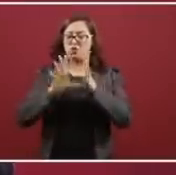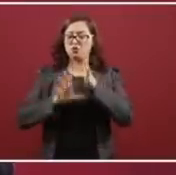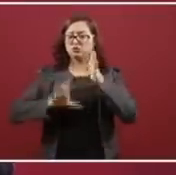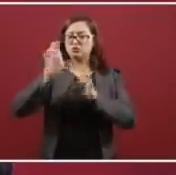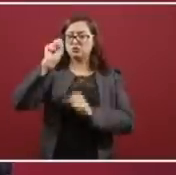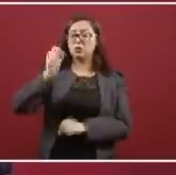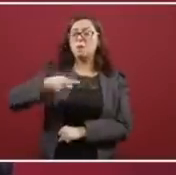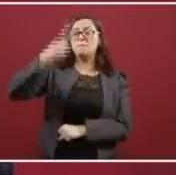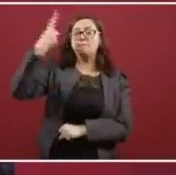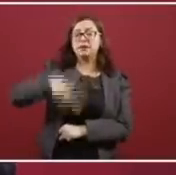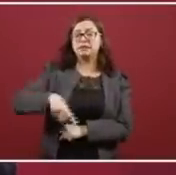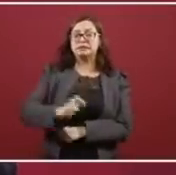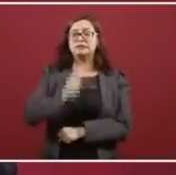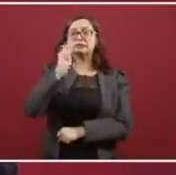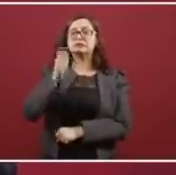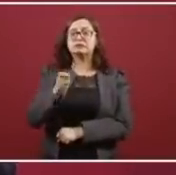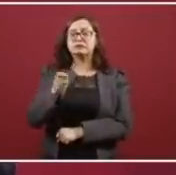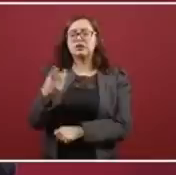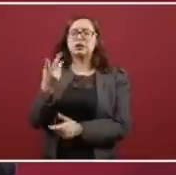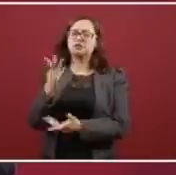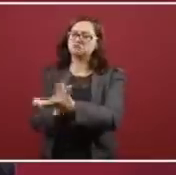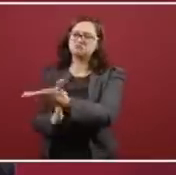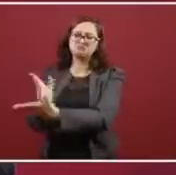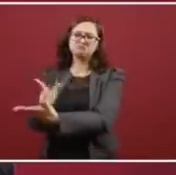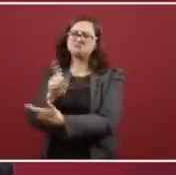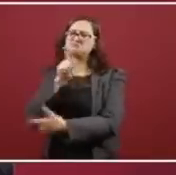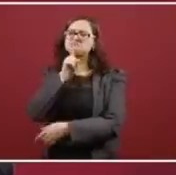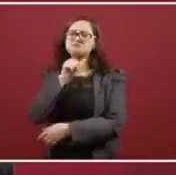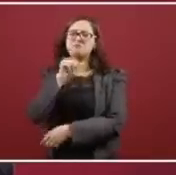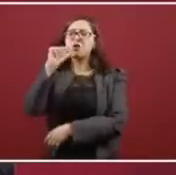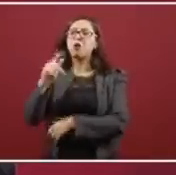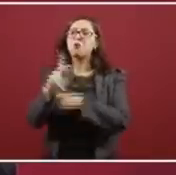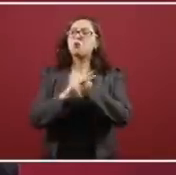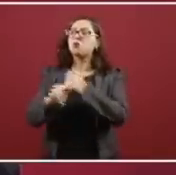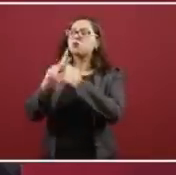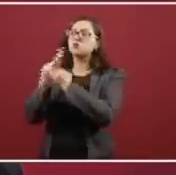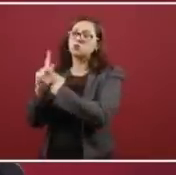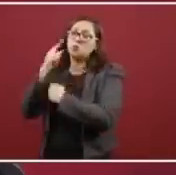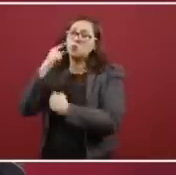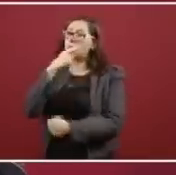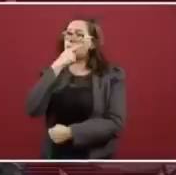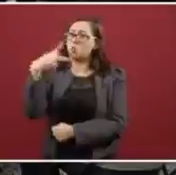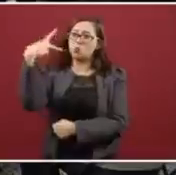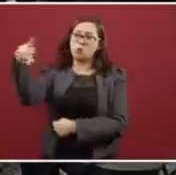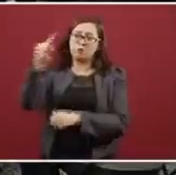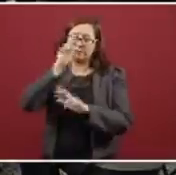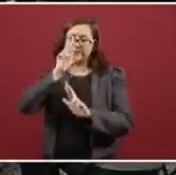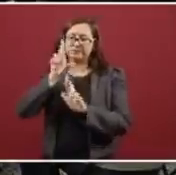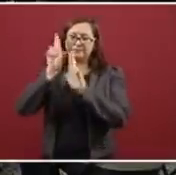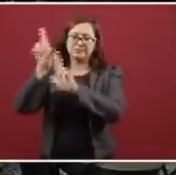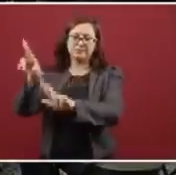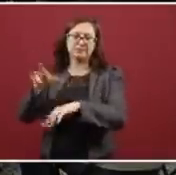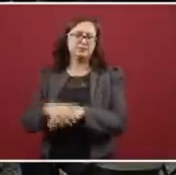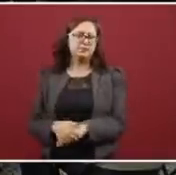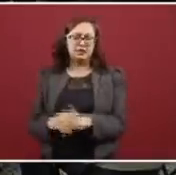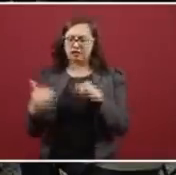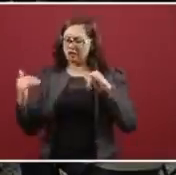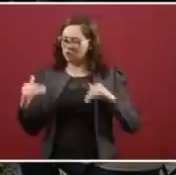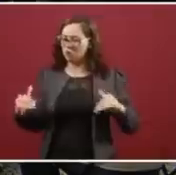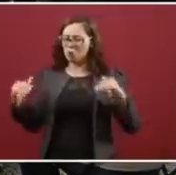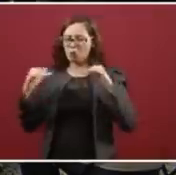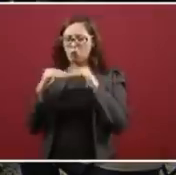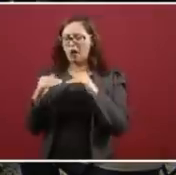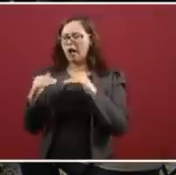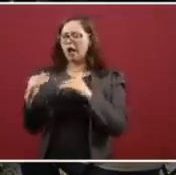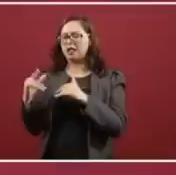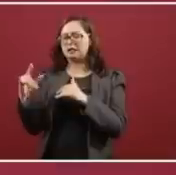y de autodeterminación de los pueblos hablo de liberales y de conservadores